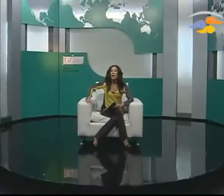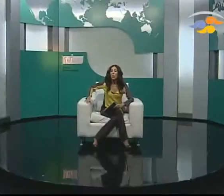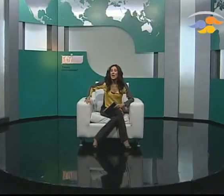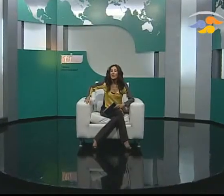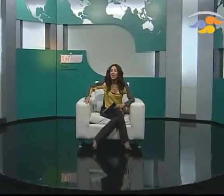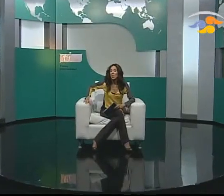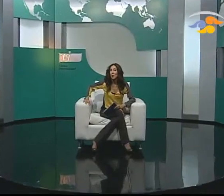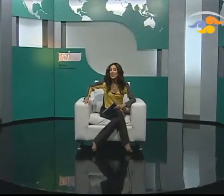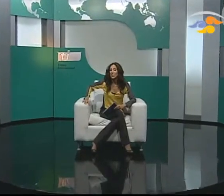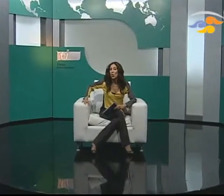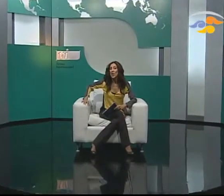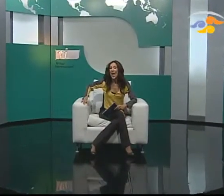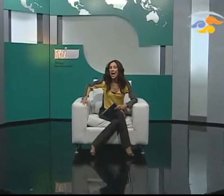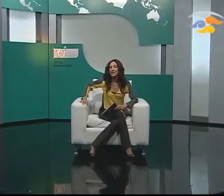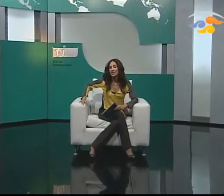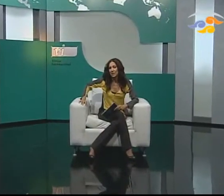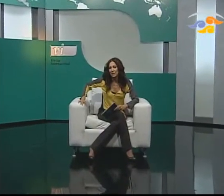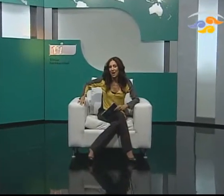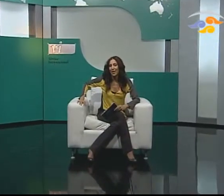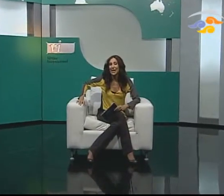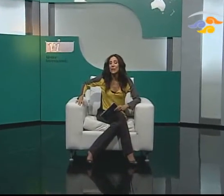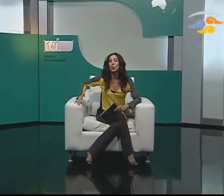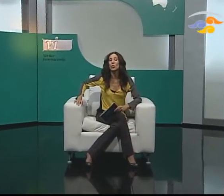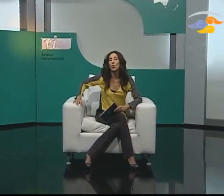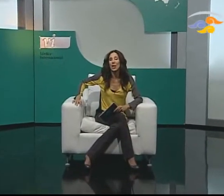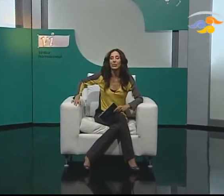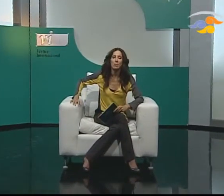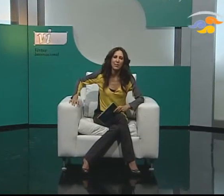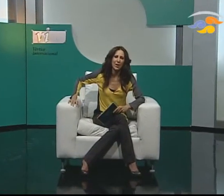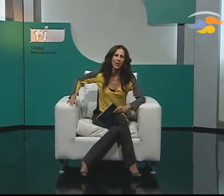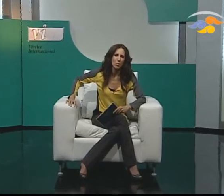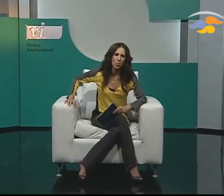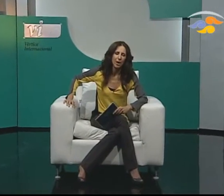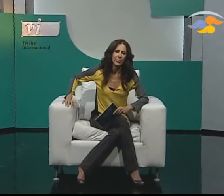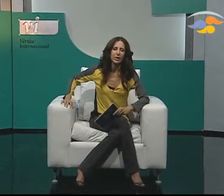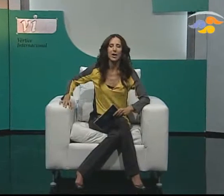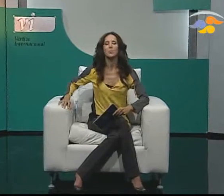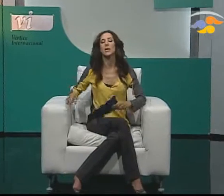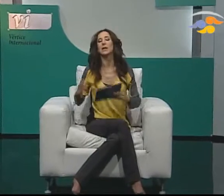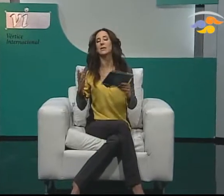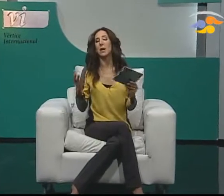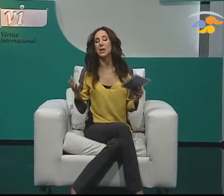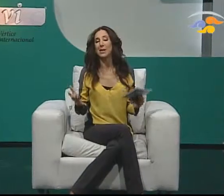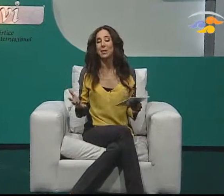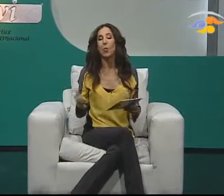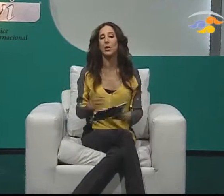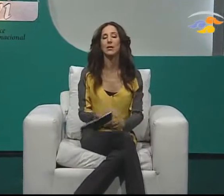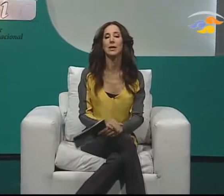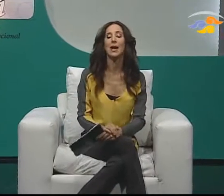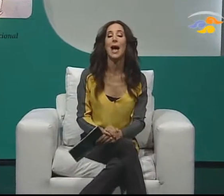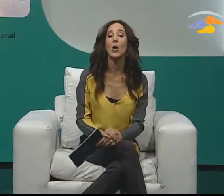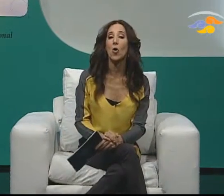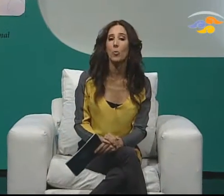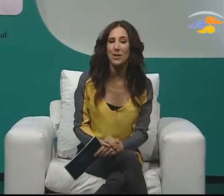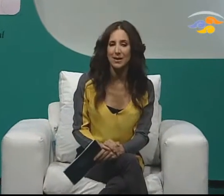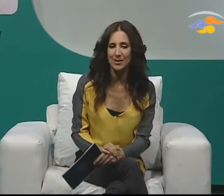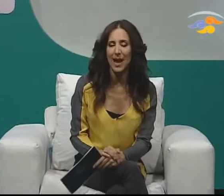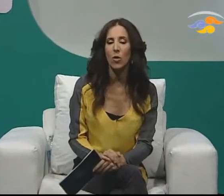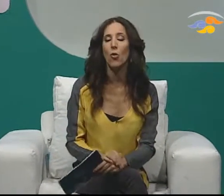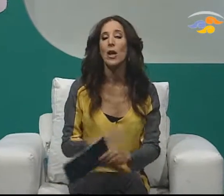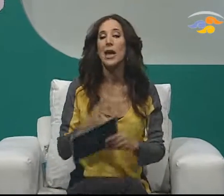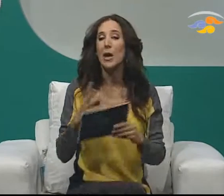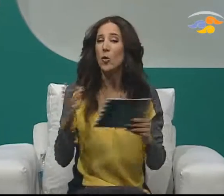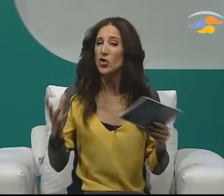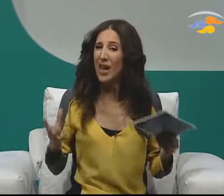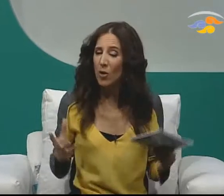Paraguay tiene una historia accidentada y turbulenta en materia democrática. Inestabilidad política, golpes de